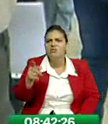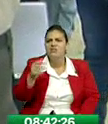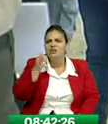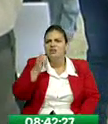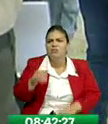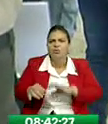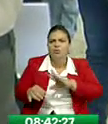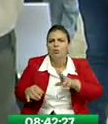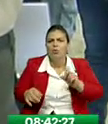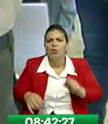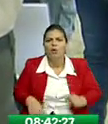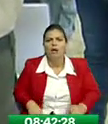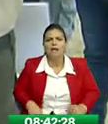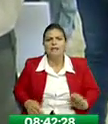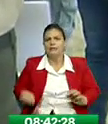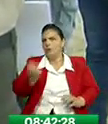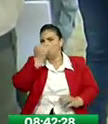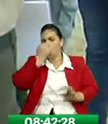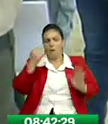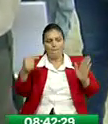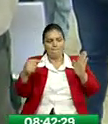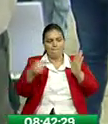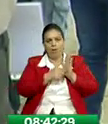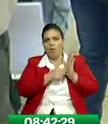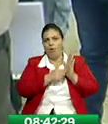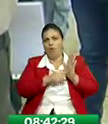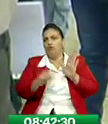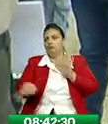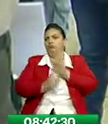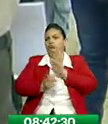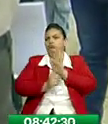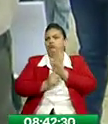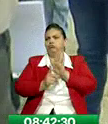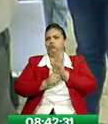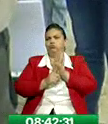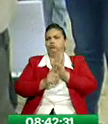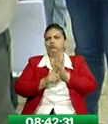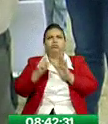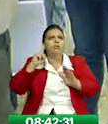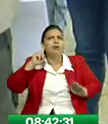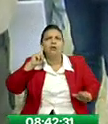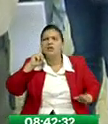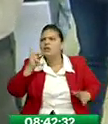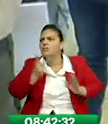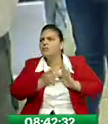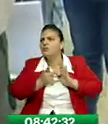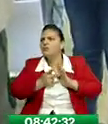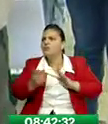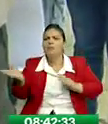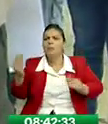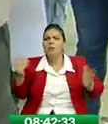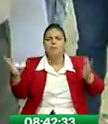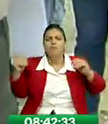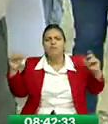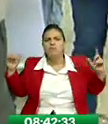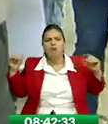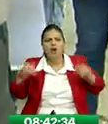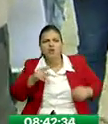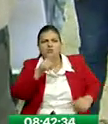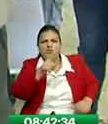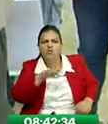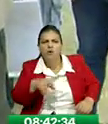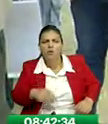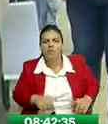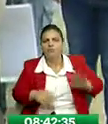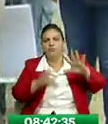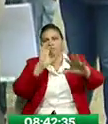moradores no están esperando que solamente la policía proceda, sino que ellos ya se han involucrado en esta defensa de sus bienes y de su